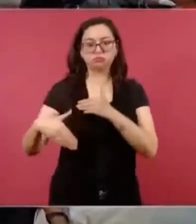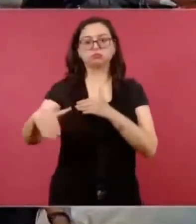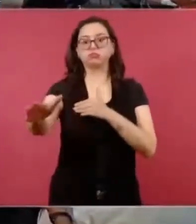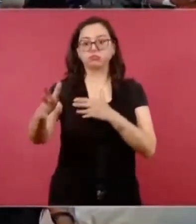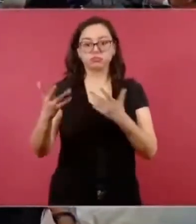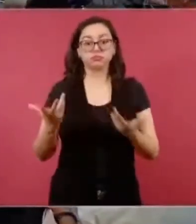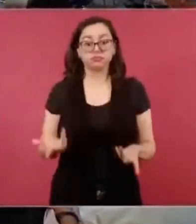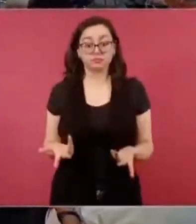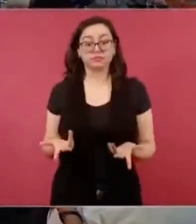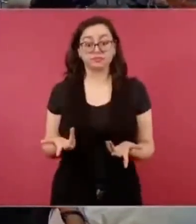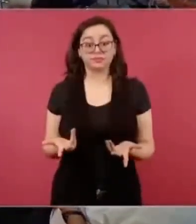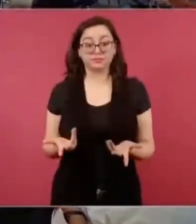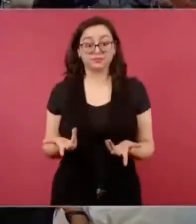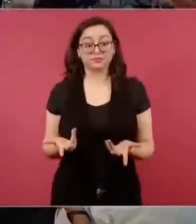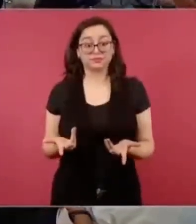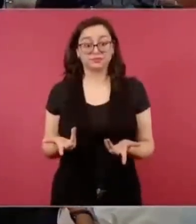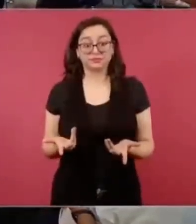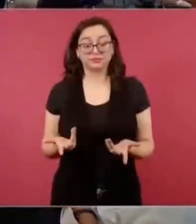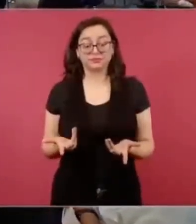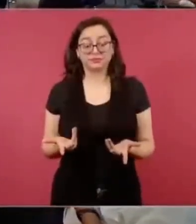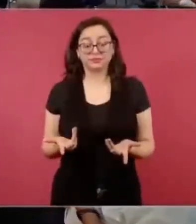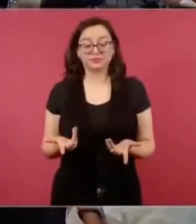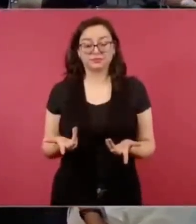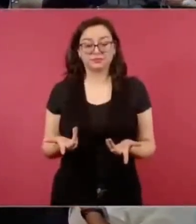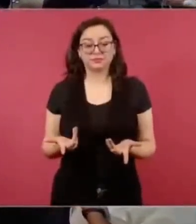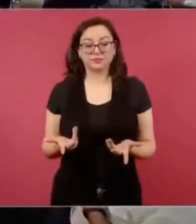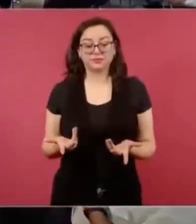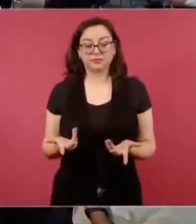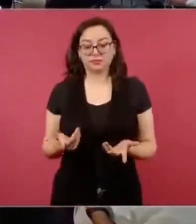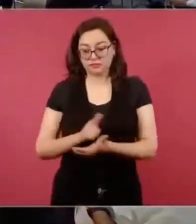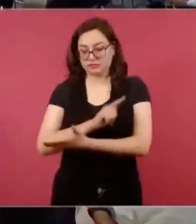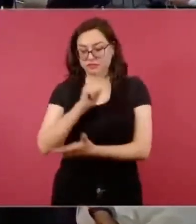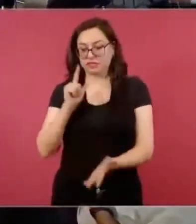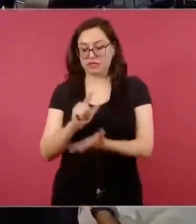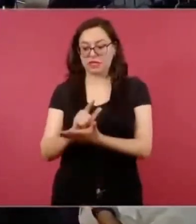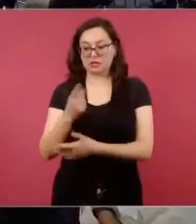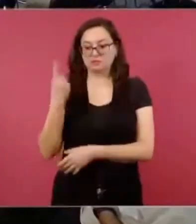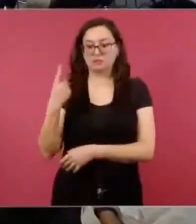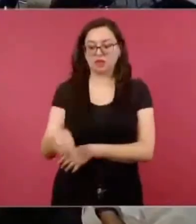la ley es cuando comienza lo del Fondo de Pensiones para el Bienestar.